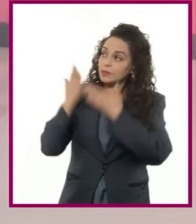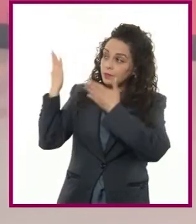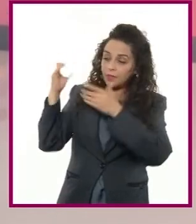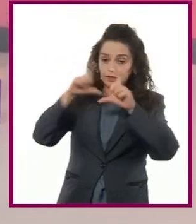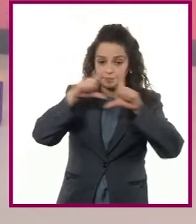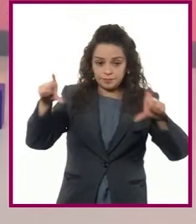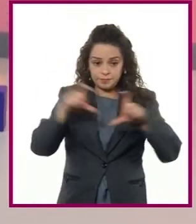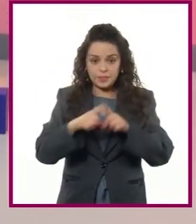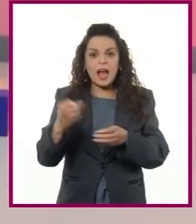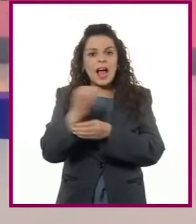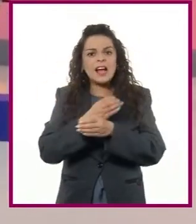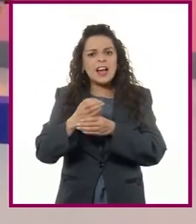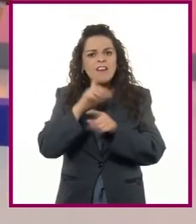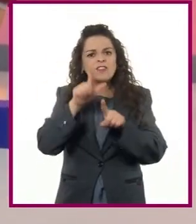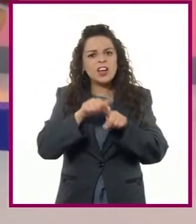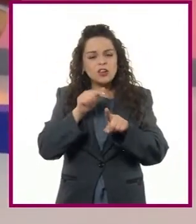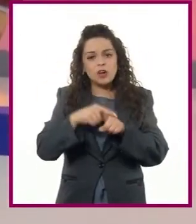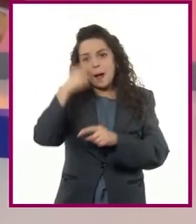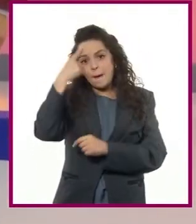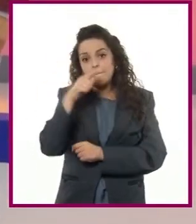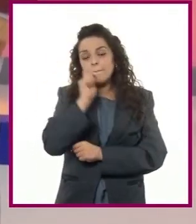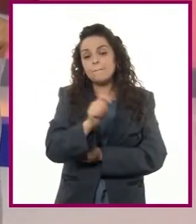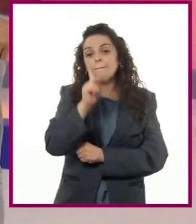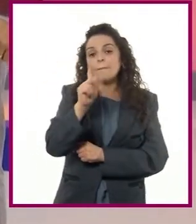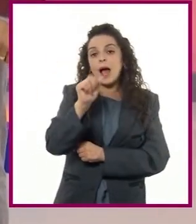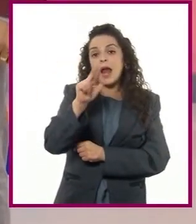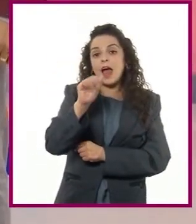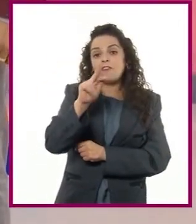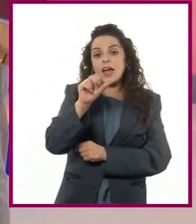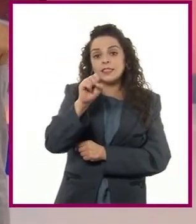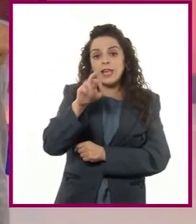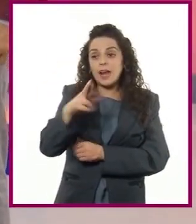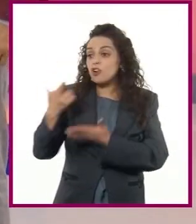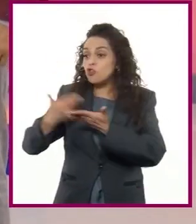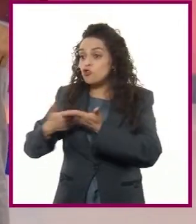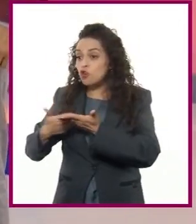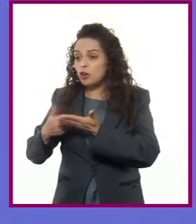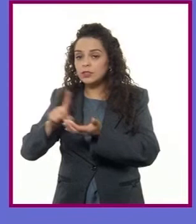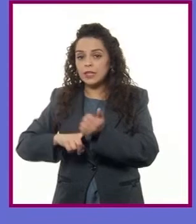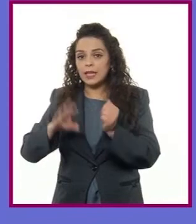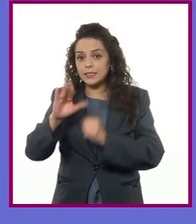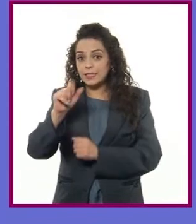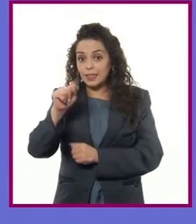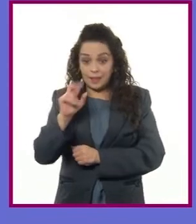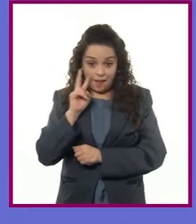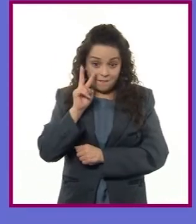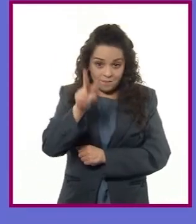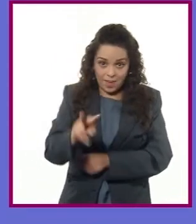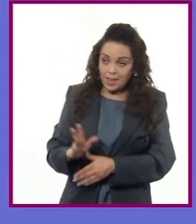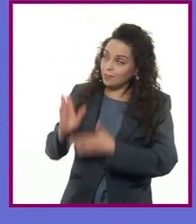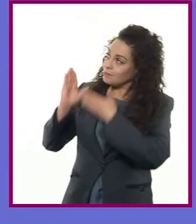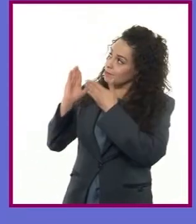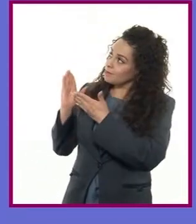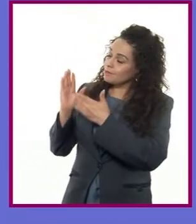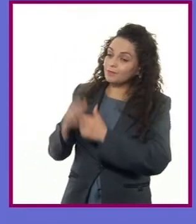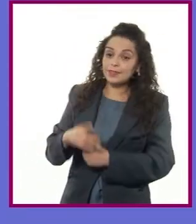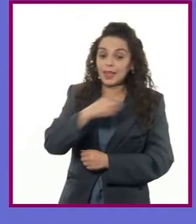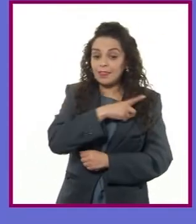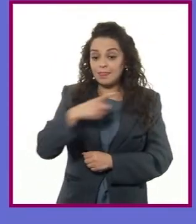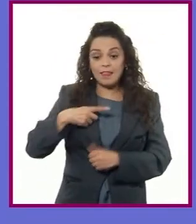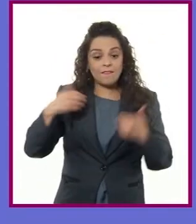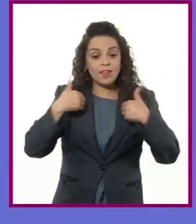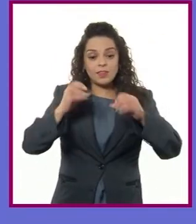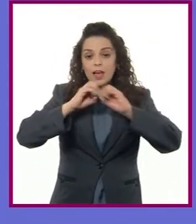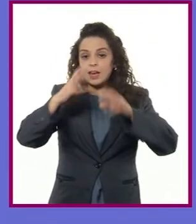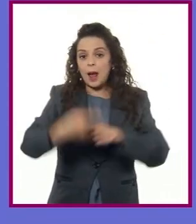para parafrasear y los resaltados en rosa son las citas. Veamos. Primero deben tener claro lo que el